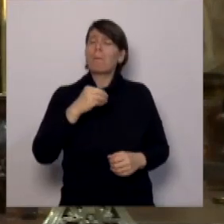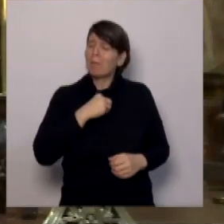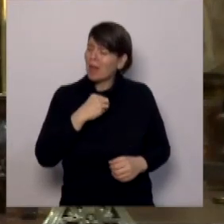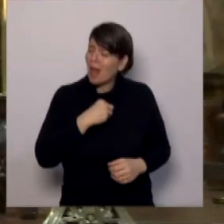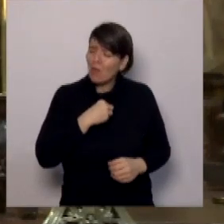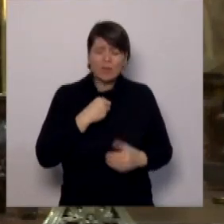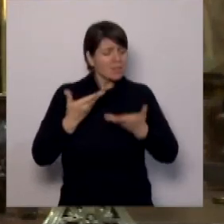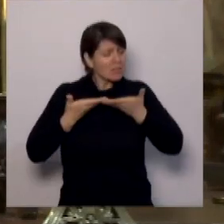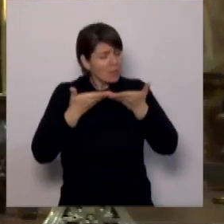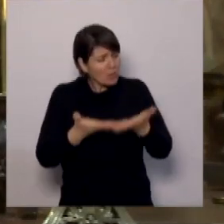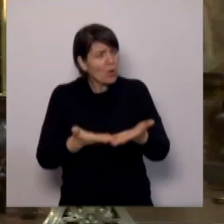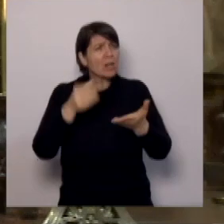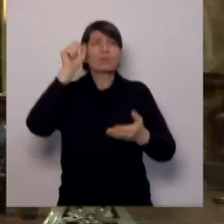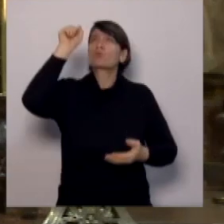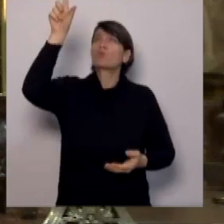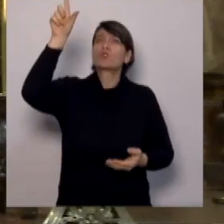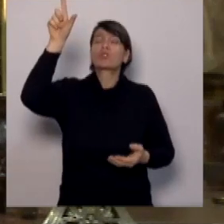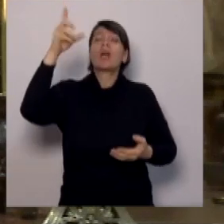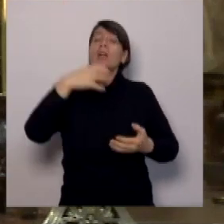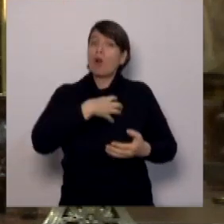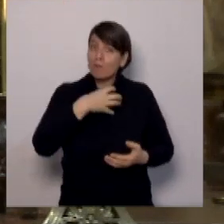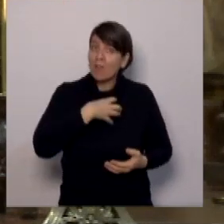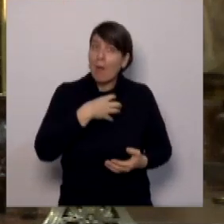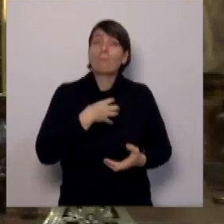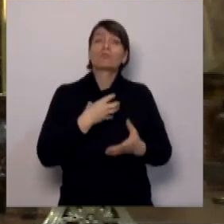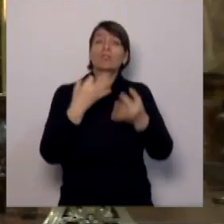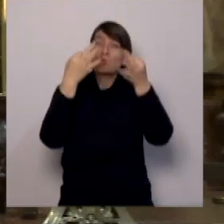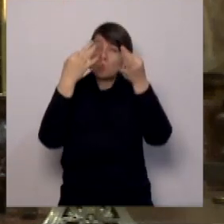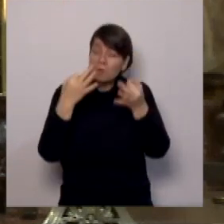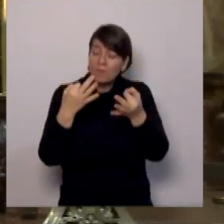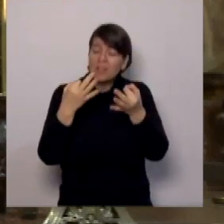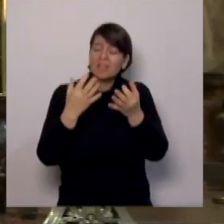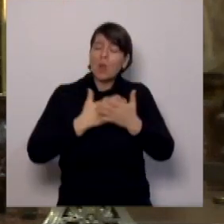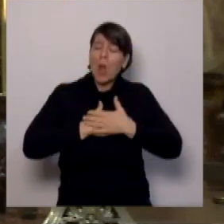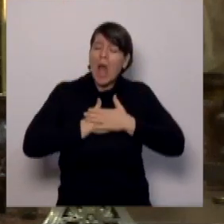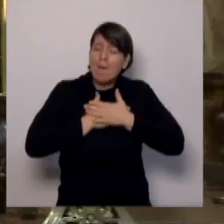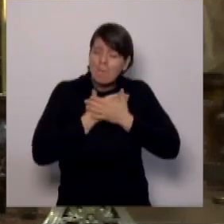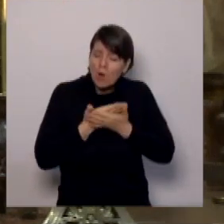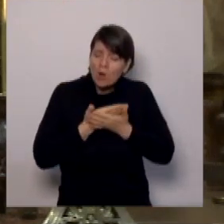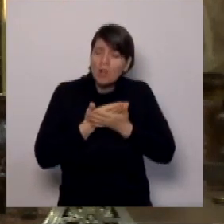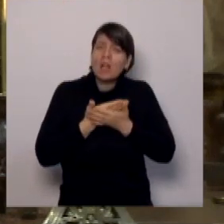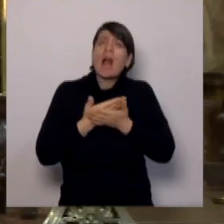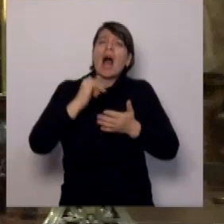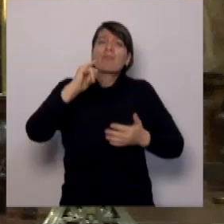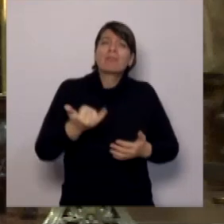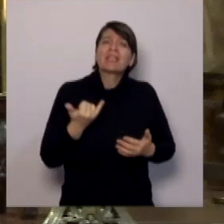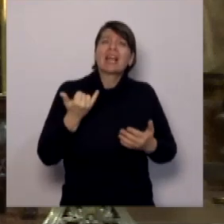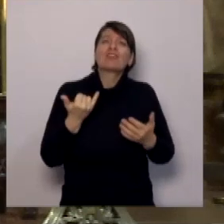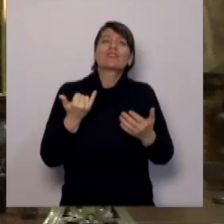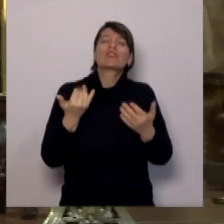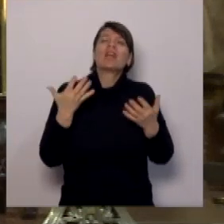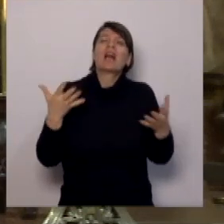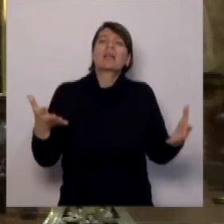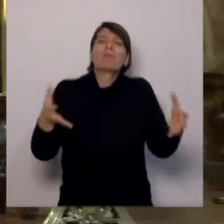pecadores, servidores tuyos, que confiamos en tu infinita misericordia, admítenos en la asamblea de los